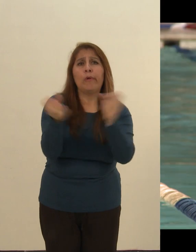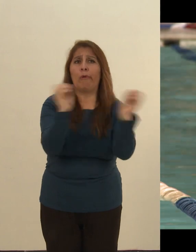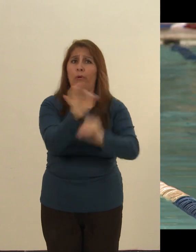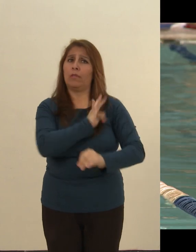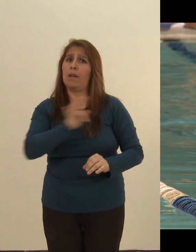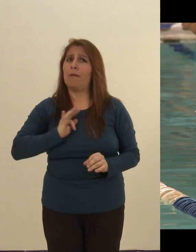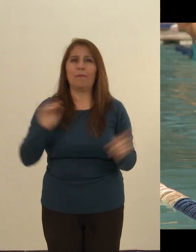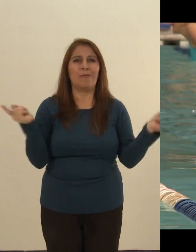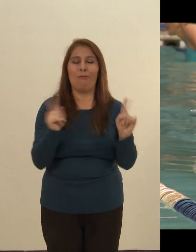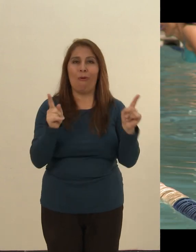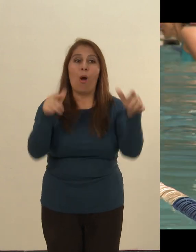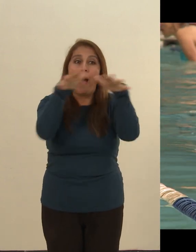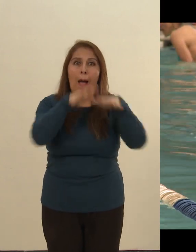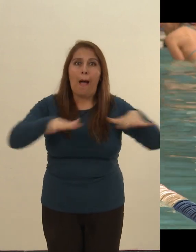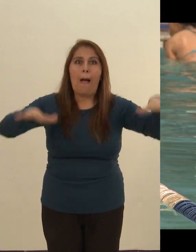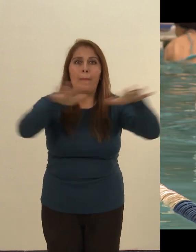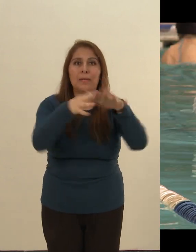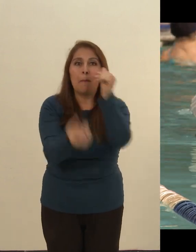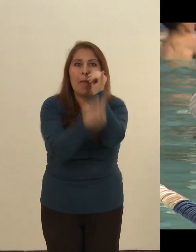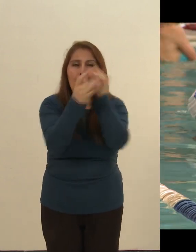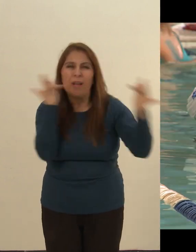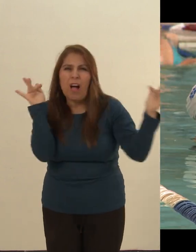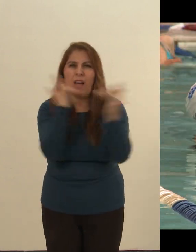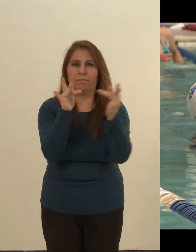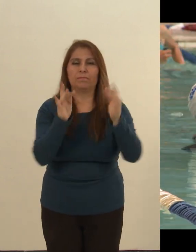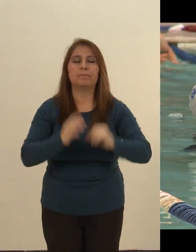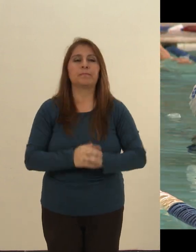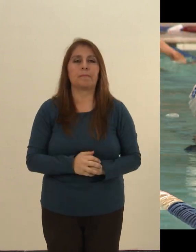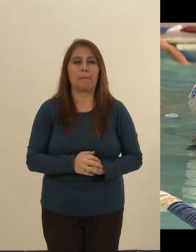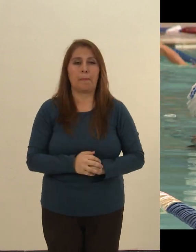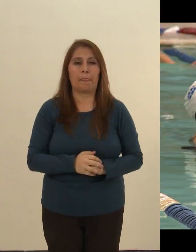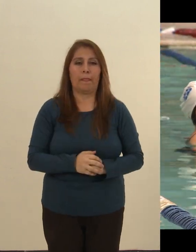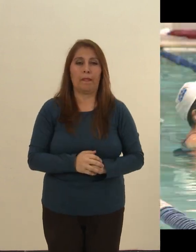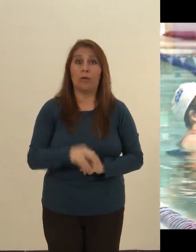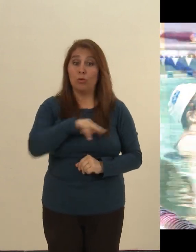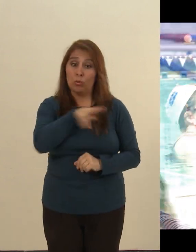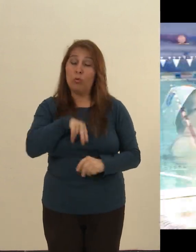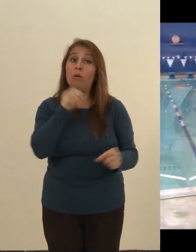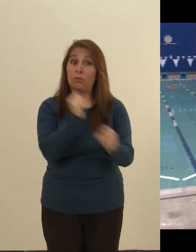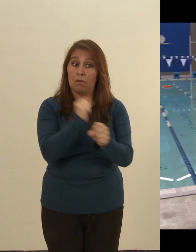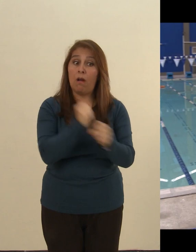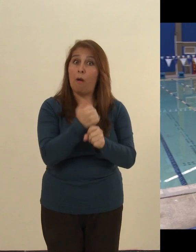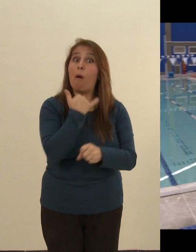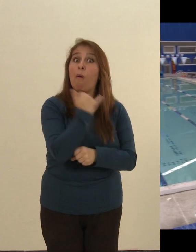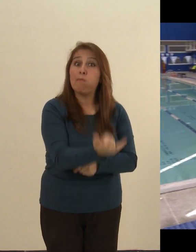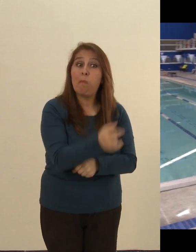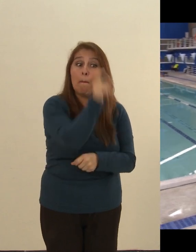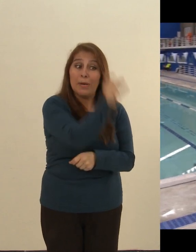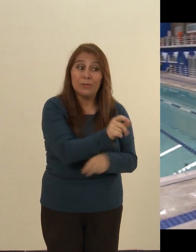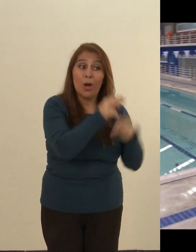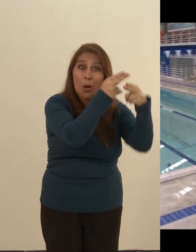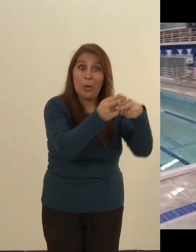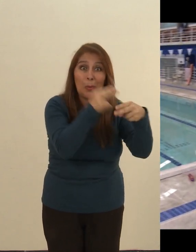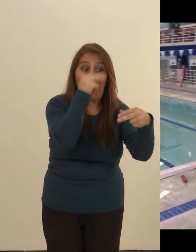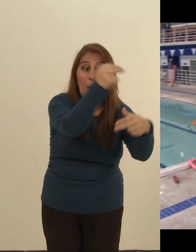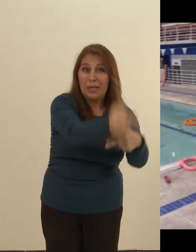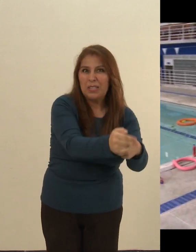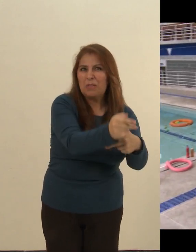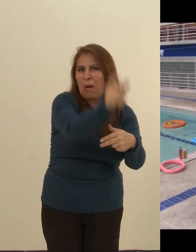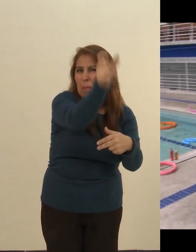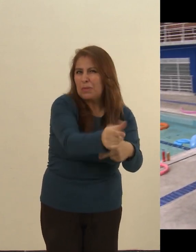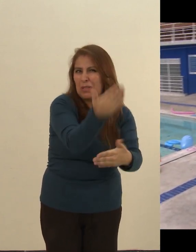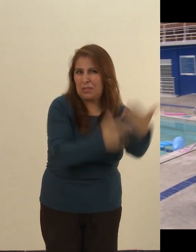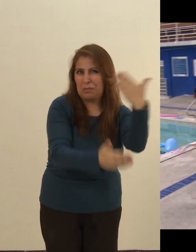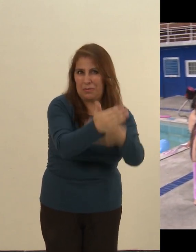área terapéutica, sino desde un ambiente pedagógico. Trabajamos con los cuidadores allí y le asignamos a